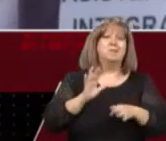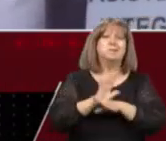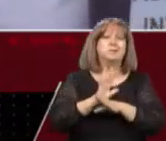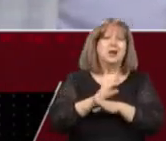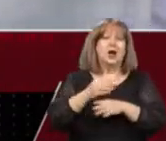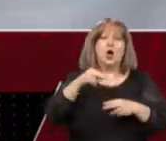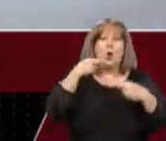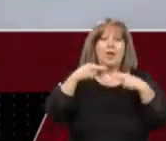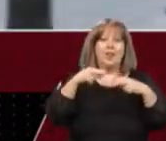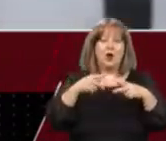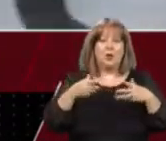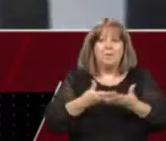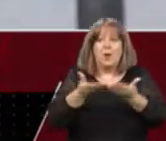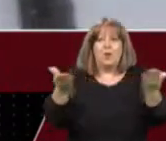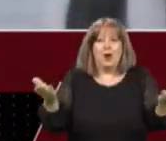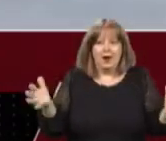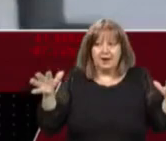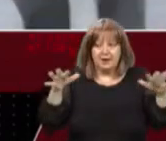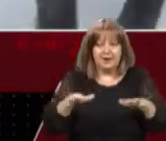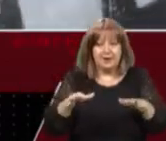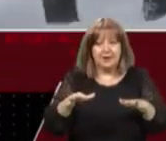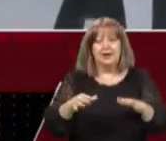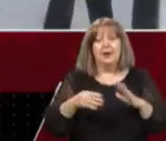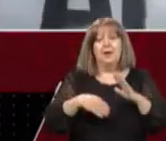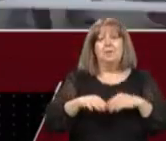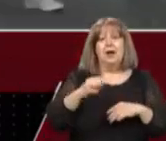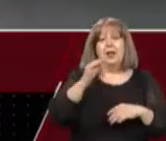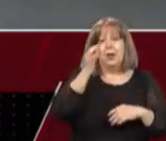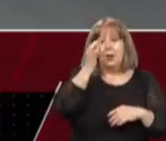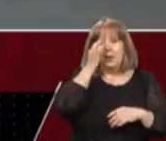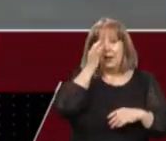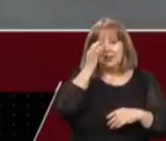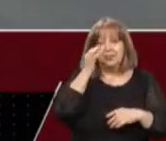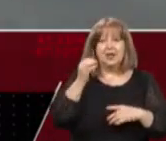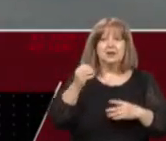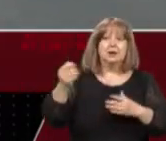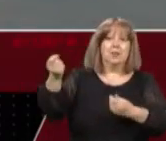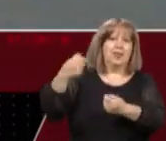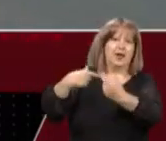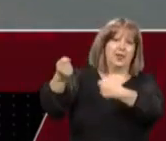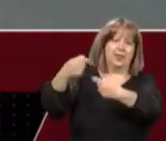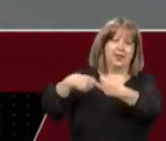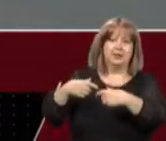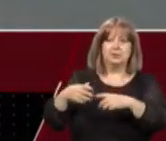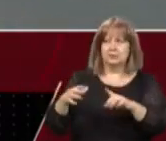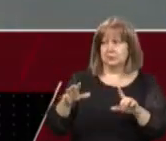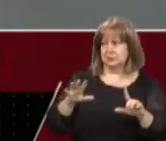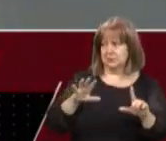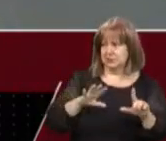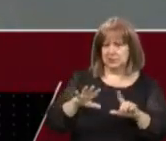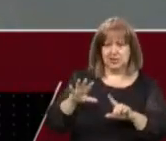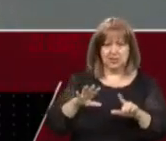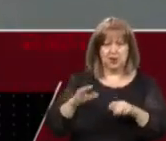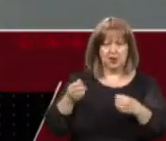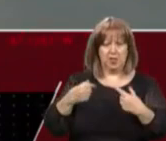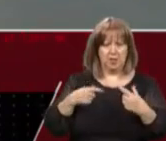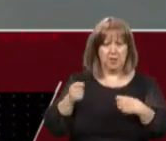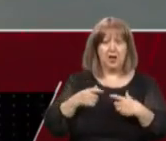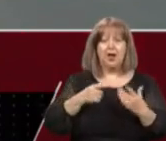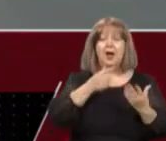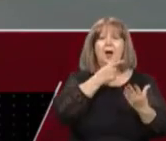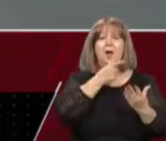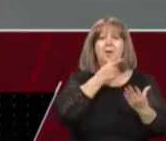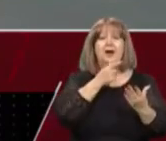también están siendo ajustados porque pasamos de más de 20 productos a recibir 7, a recibir solo polenta y maíz pisingallo. Se ve que la